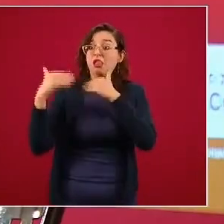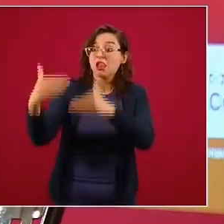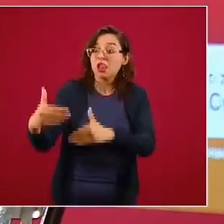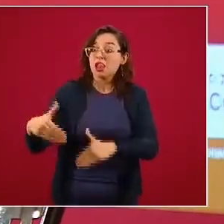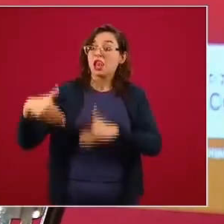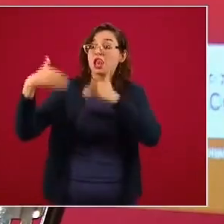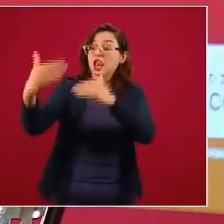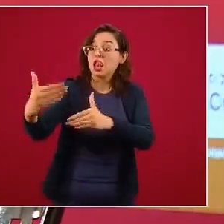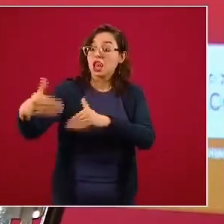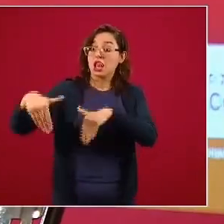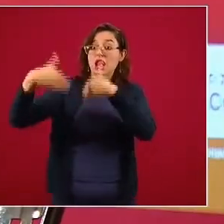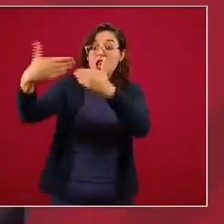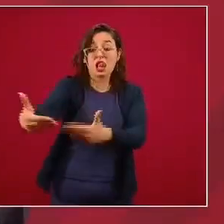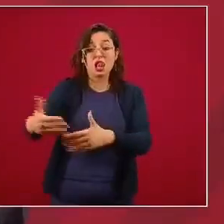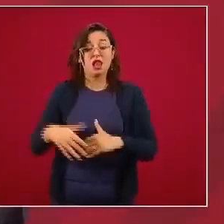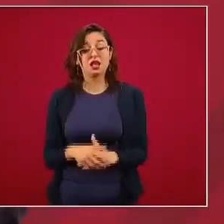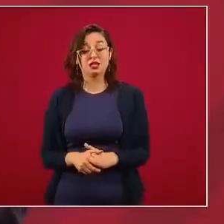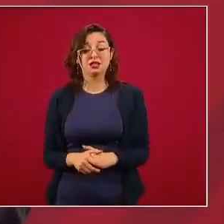pudieran haber infectado.